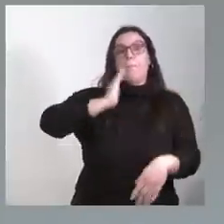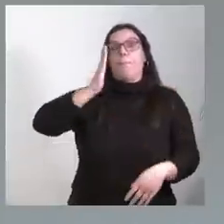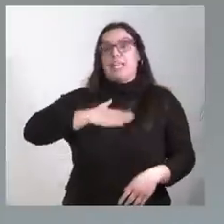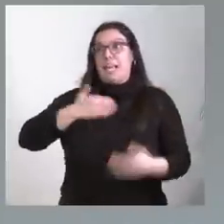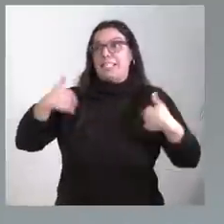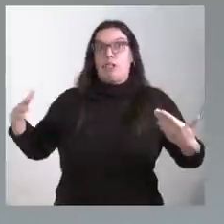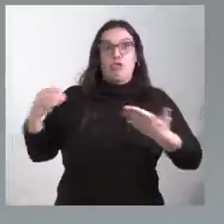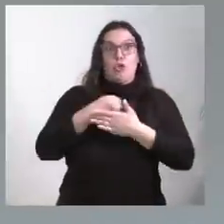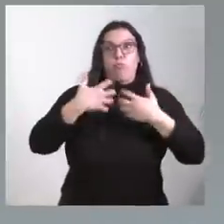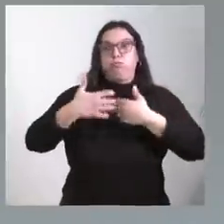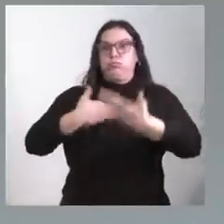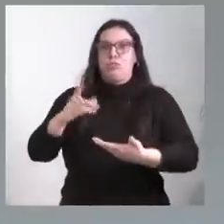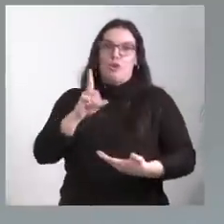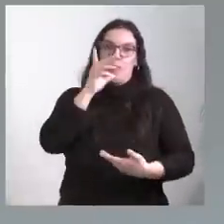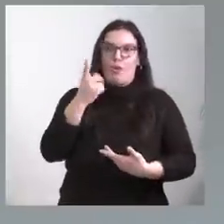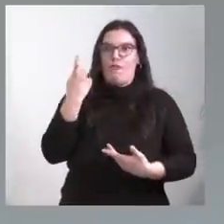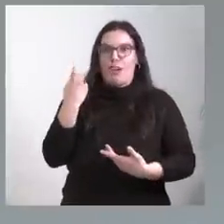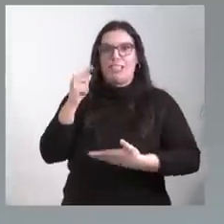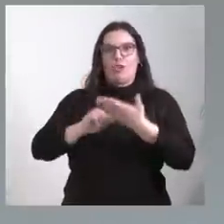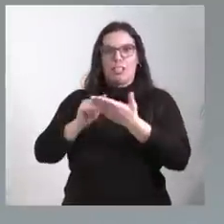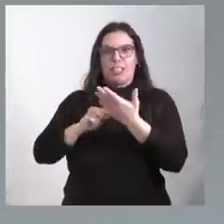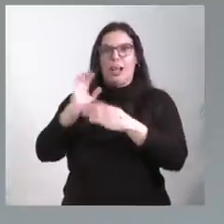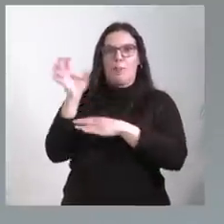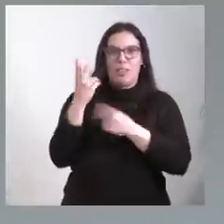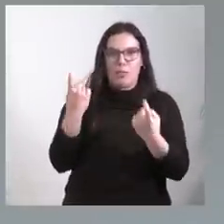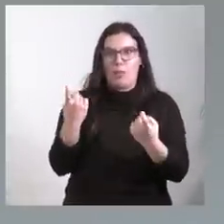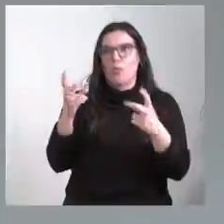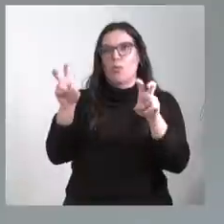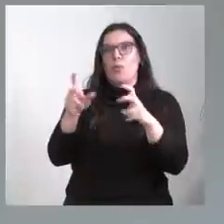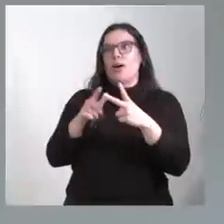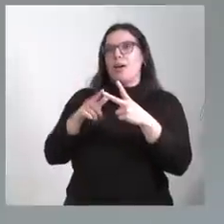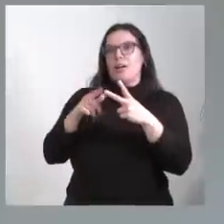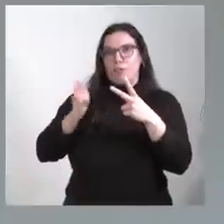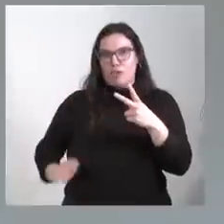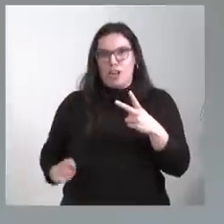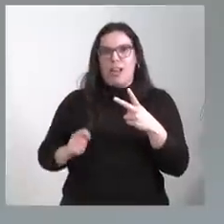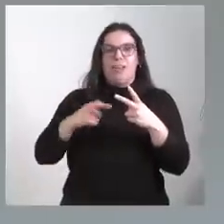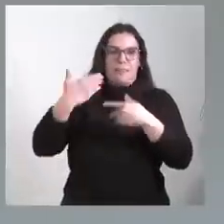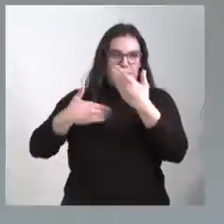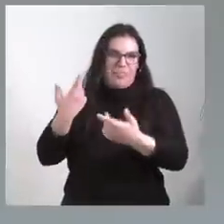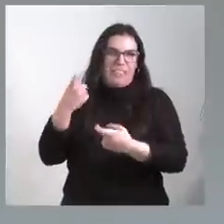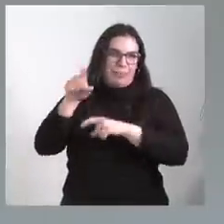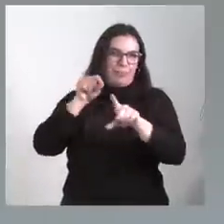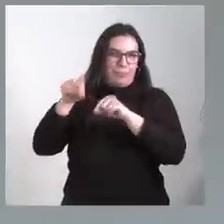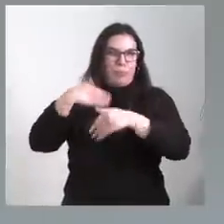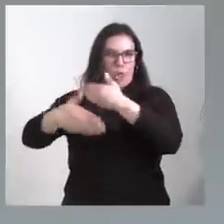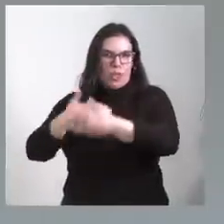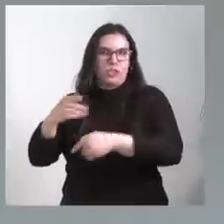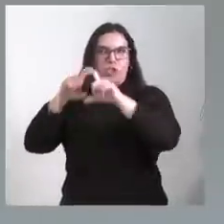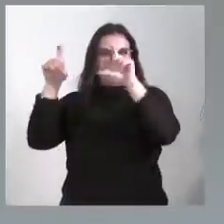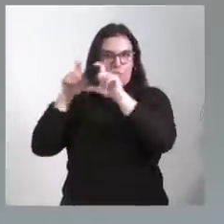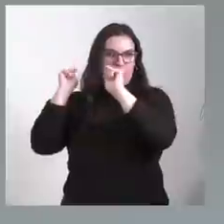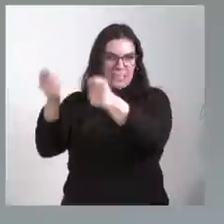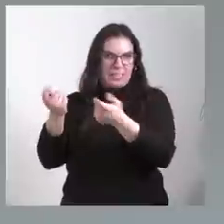disponen de todas las ambulancias que hay que contactar nuevas ni de todo el personal que lógicamente requiere un proceso de selección por parte de la entidad